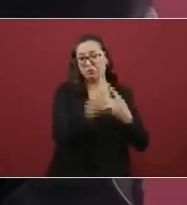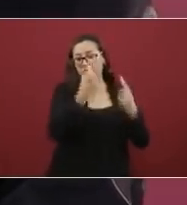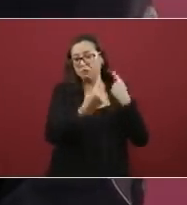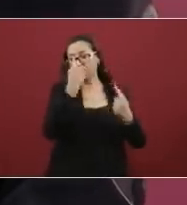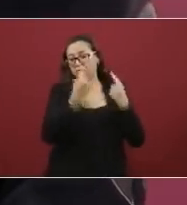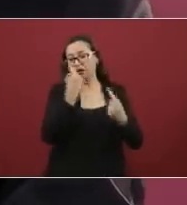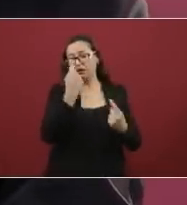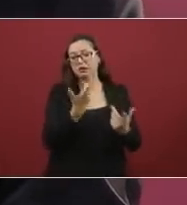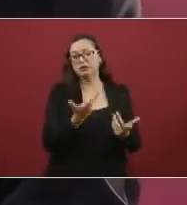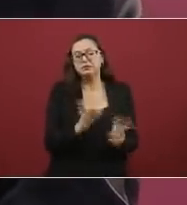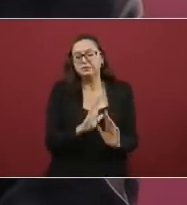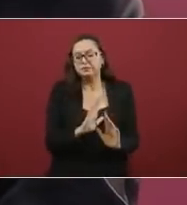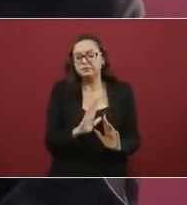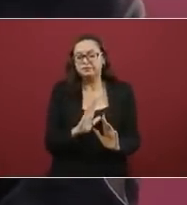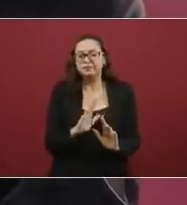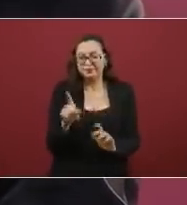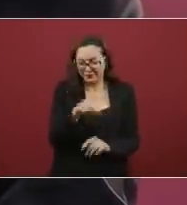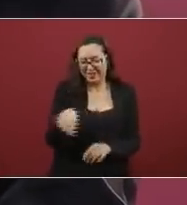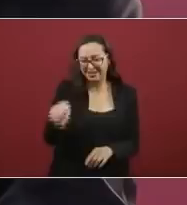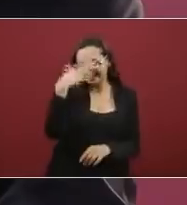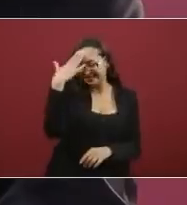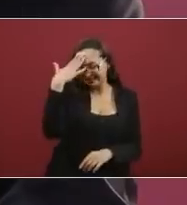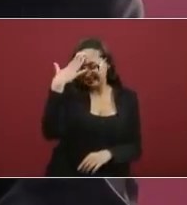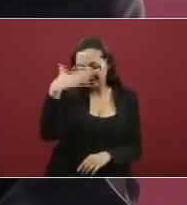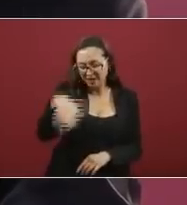Ya saben cómo